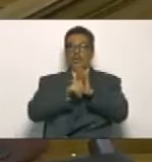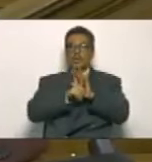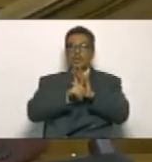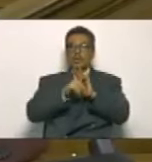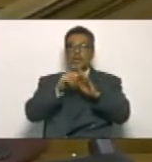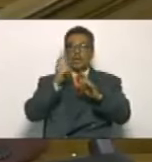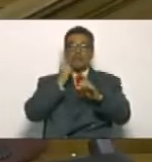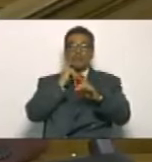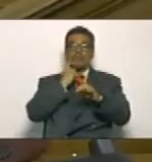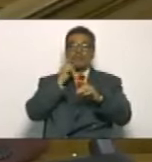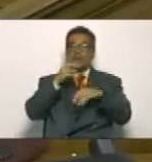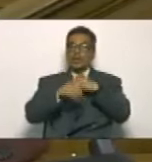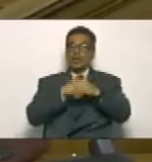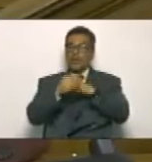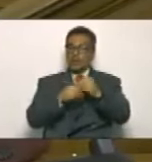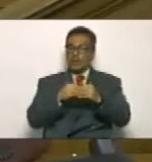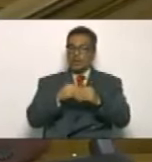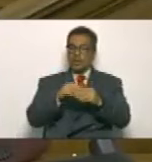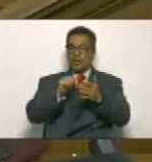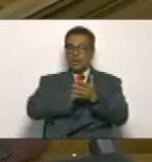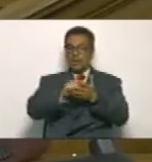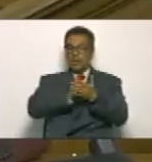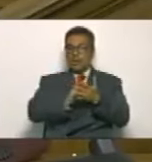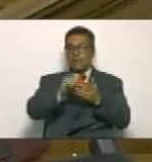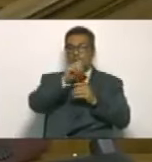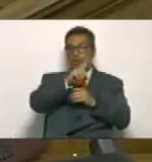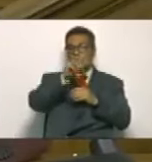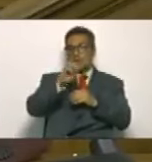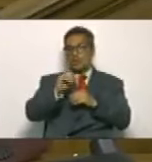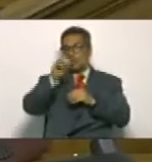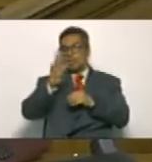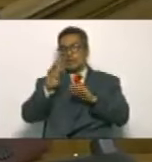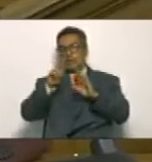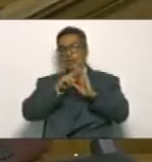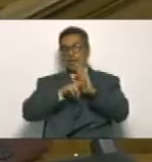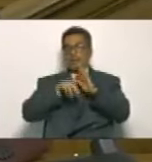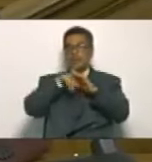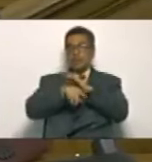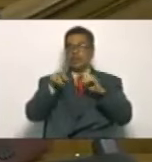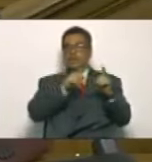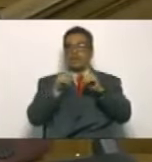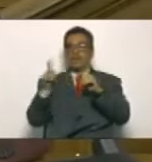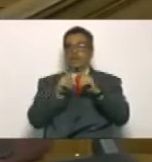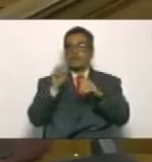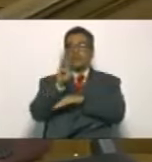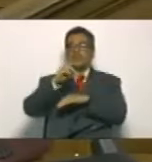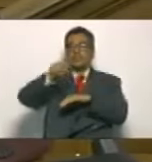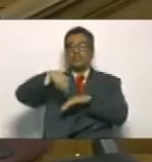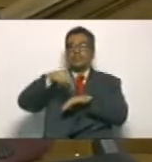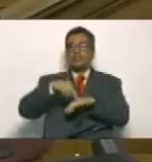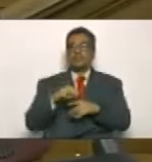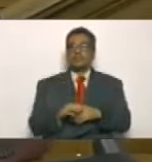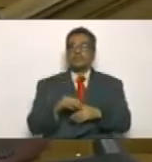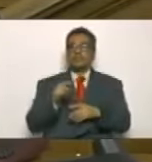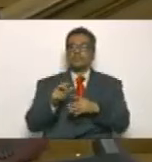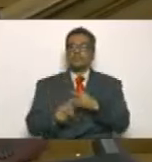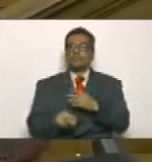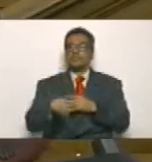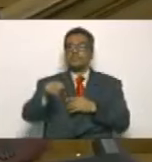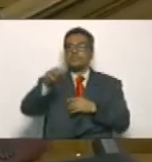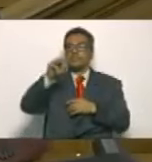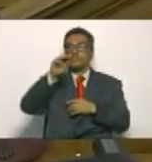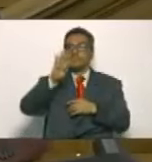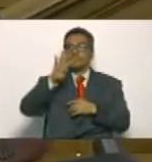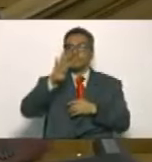cacao, de conformidad con lo establecido en el artículo 104 del Reglamento Interior y de Debates de la Asamblea Nacional. Punto